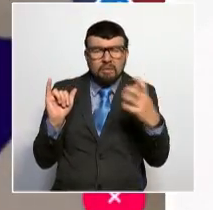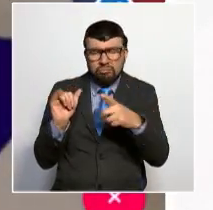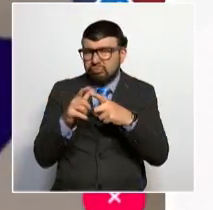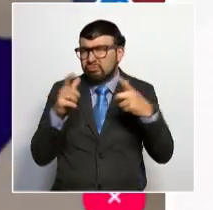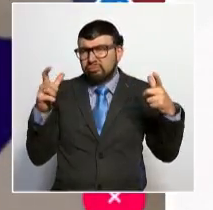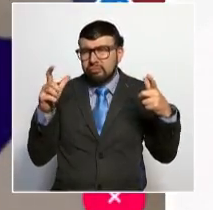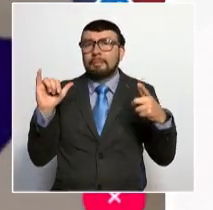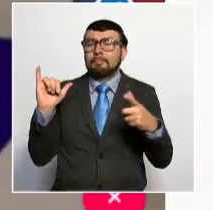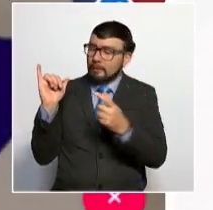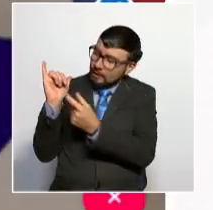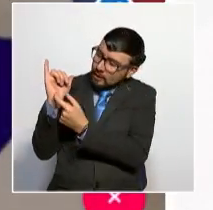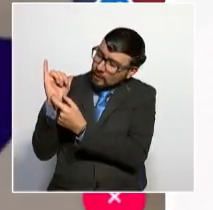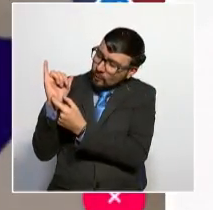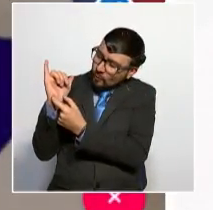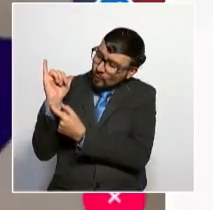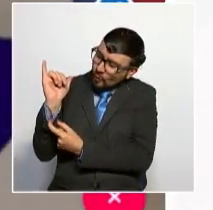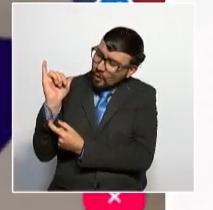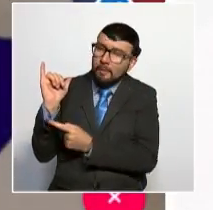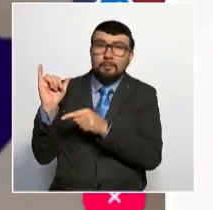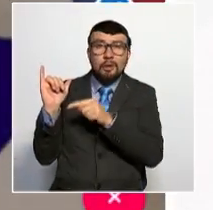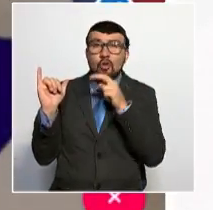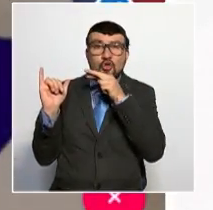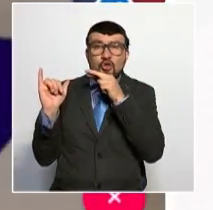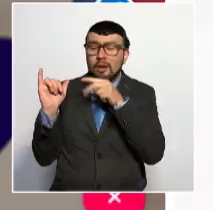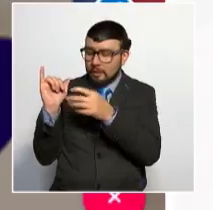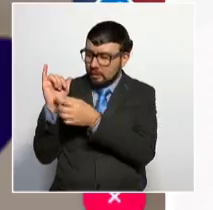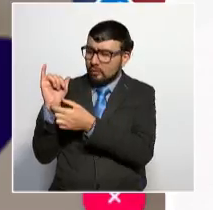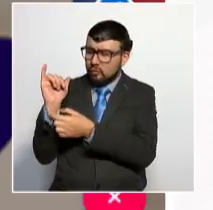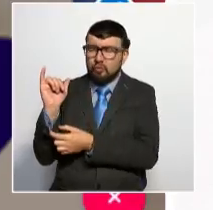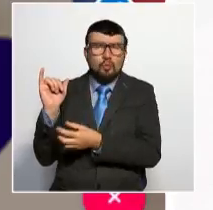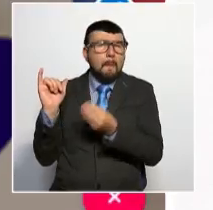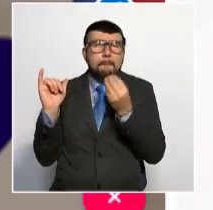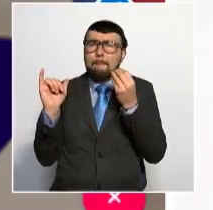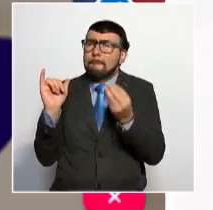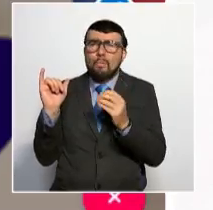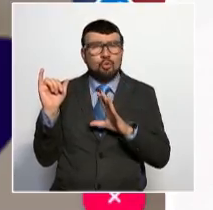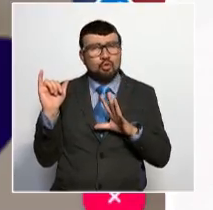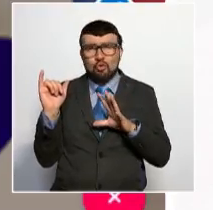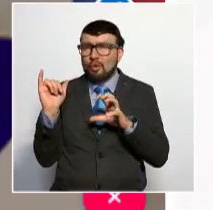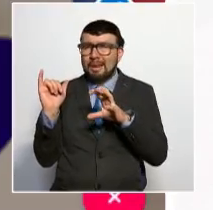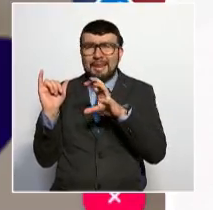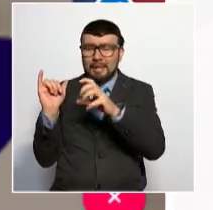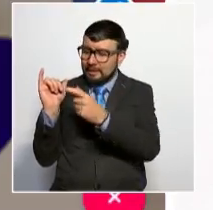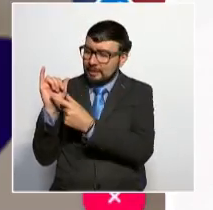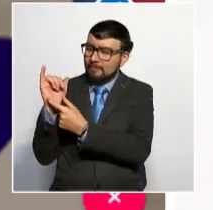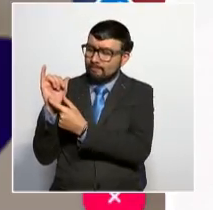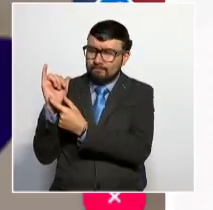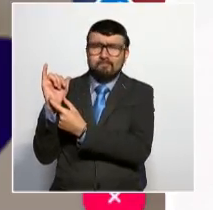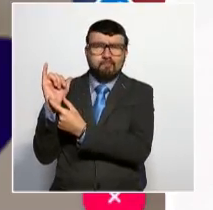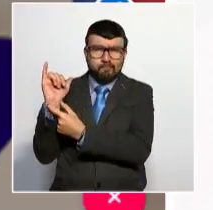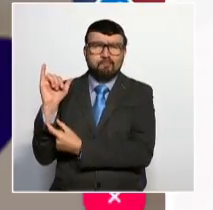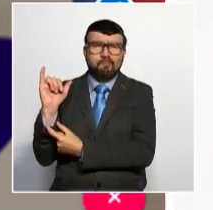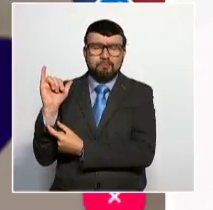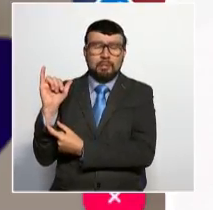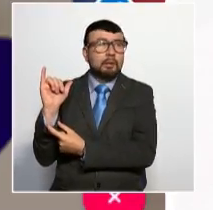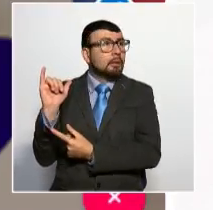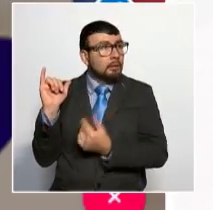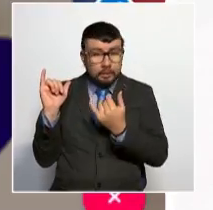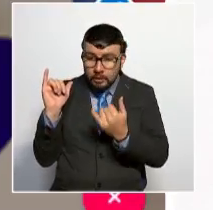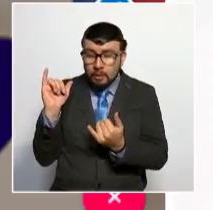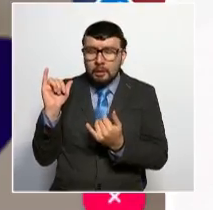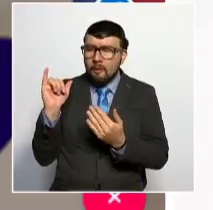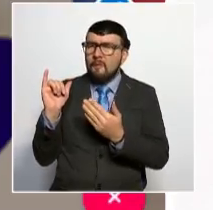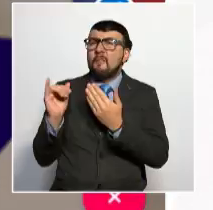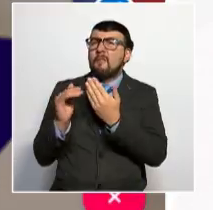vamos a rayar aquí en rojito. En esta área es donde tenemos más frecuencia de cánceres y es muy sencillo